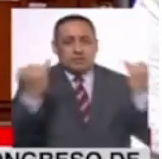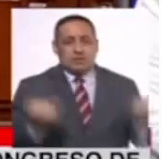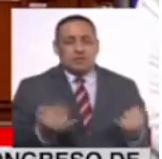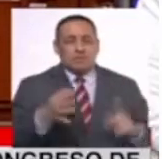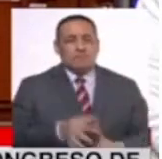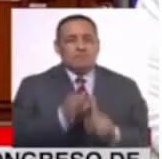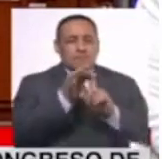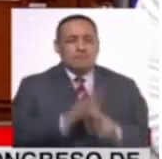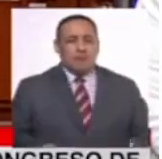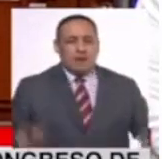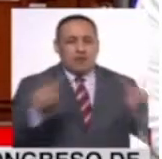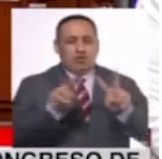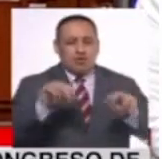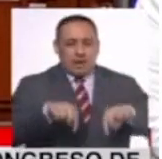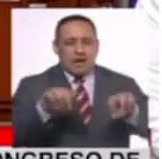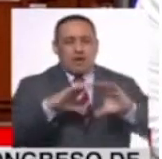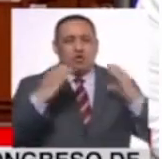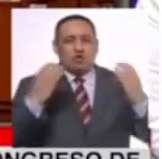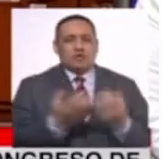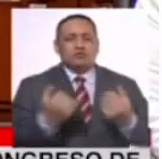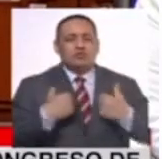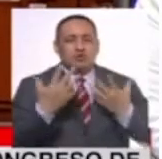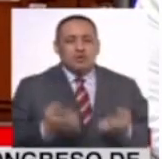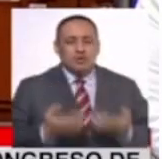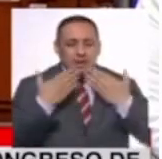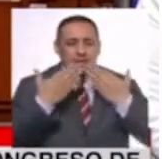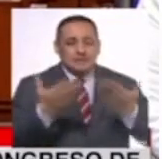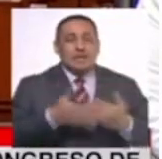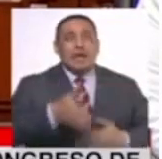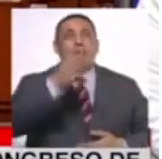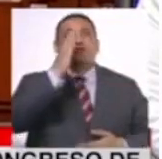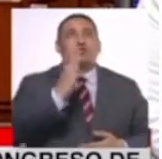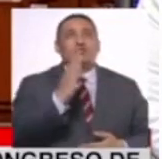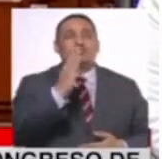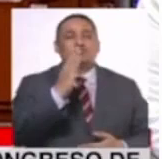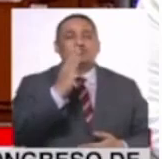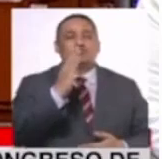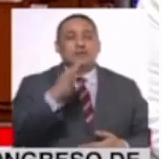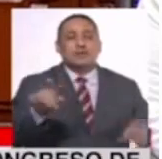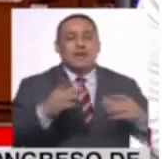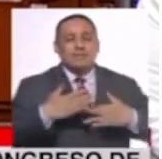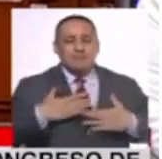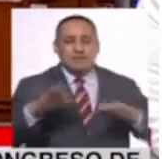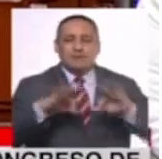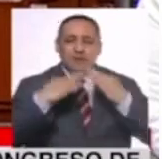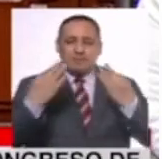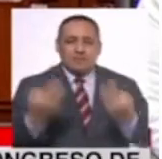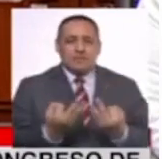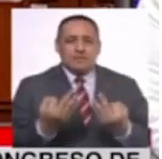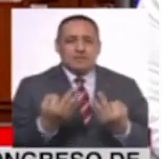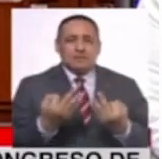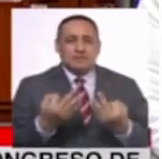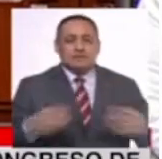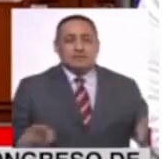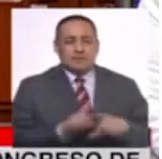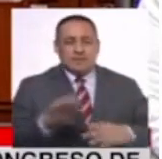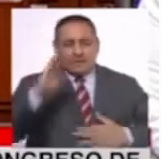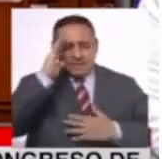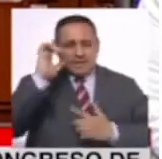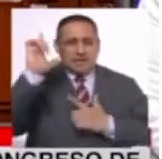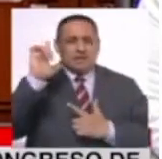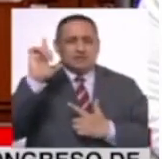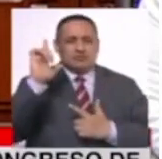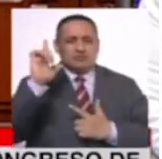prestigio de nuestro Congreso de la República. Quiero agradecer a Dios y a mi familia, al